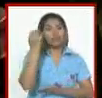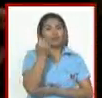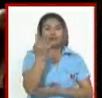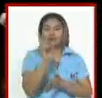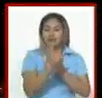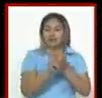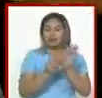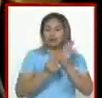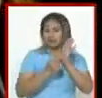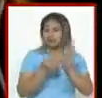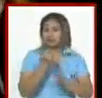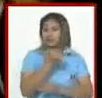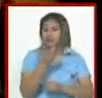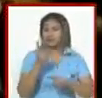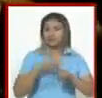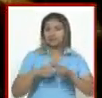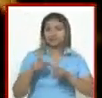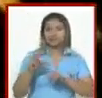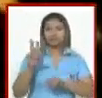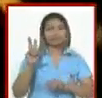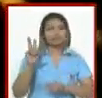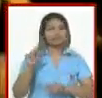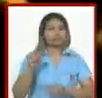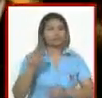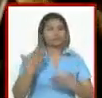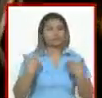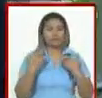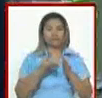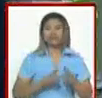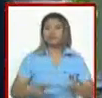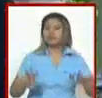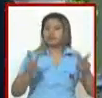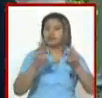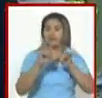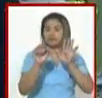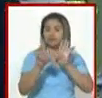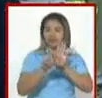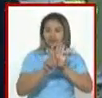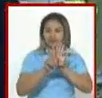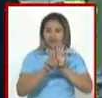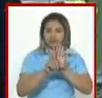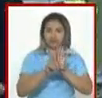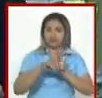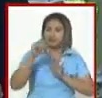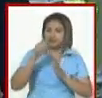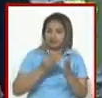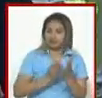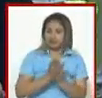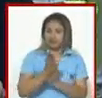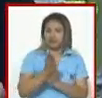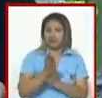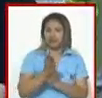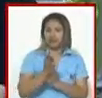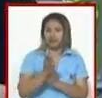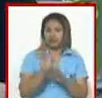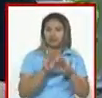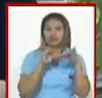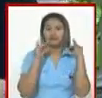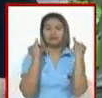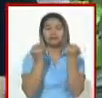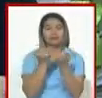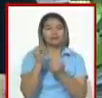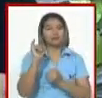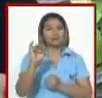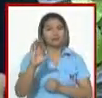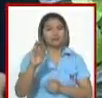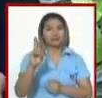cualquier vídeo que nos presentara no tiene la validez necesaria legalmente no tiene que ser a través del organismo que el